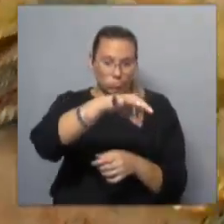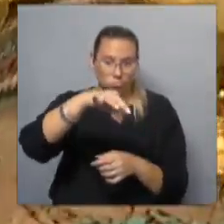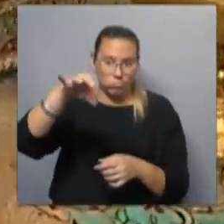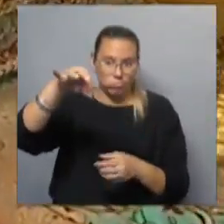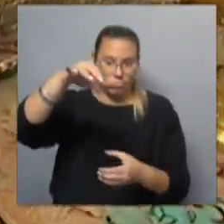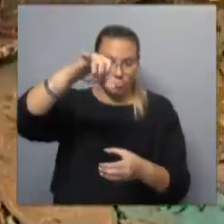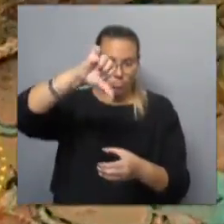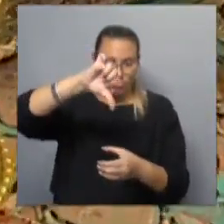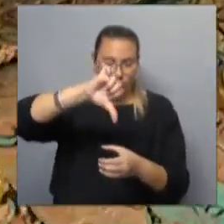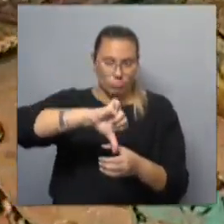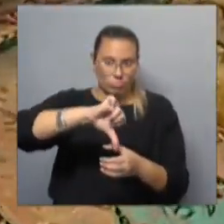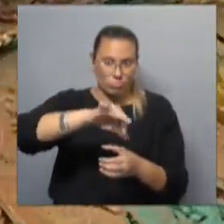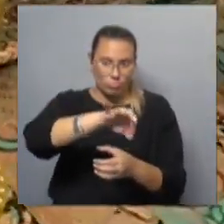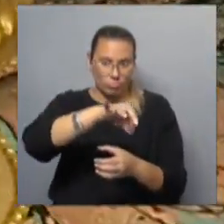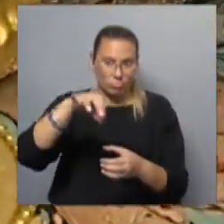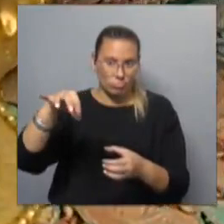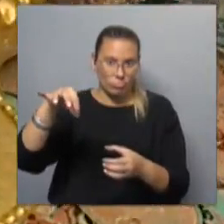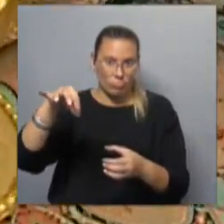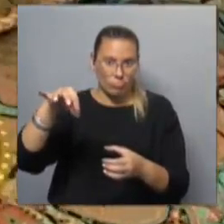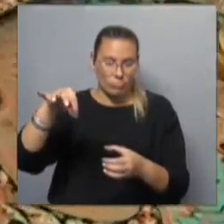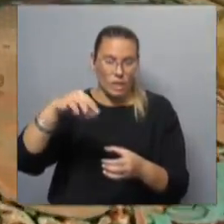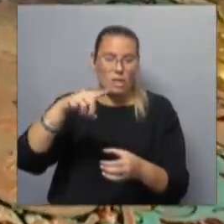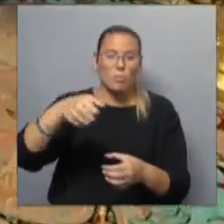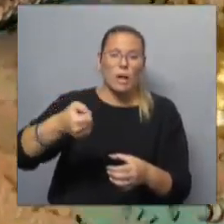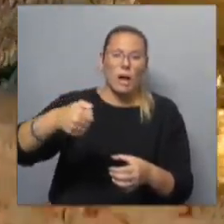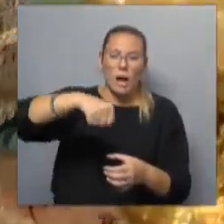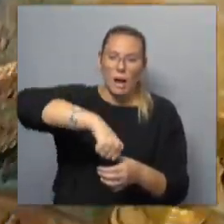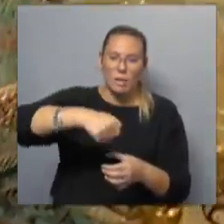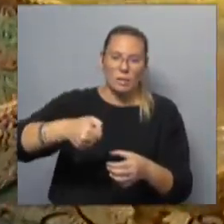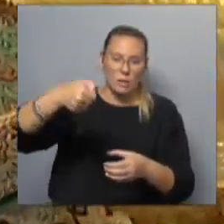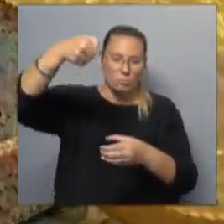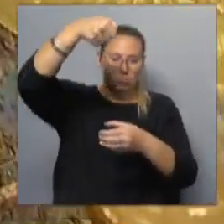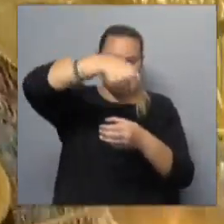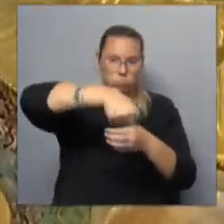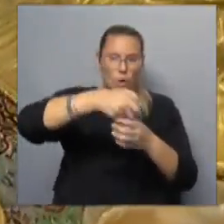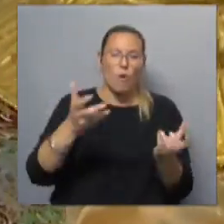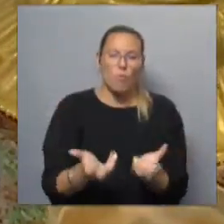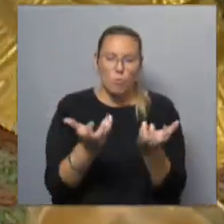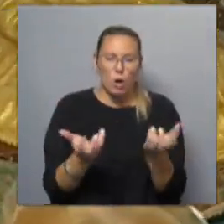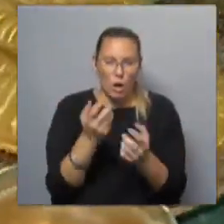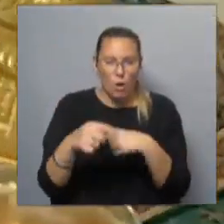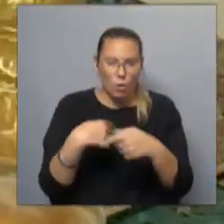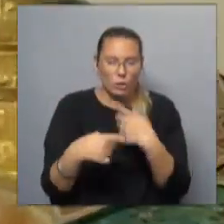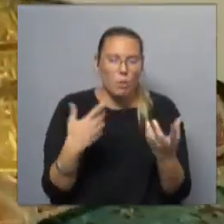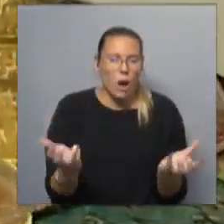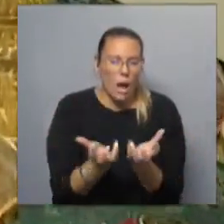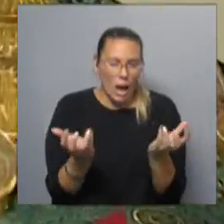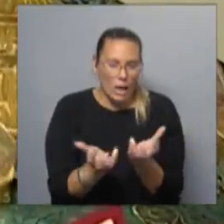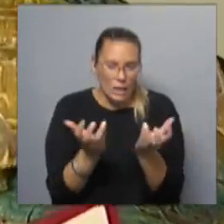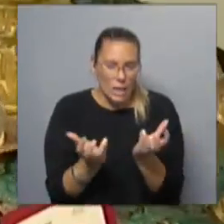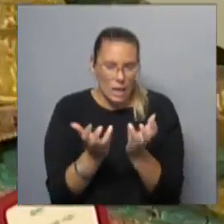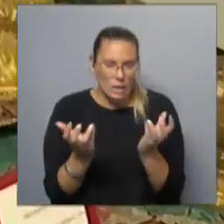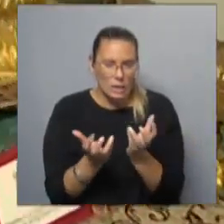el té, la calderita luego la podemos tener en el lugar donde salen los fuegos, para mantenerla caliente todo el tiempo que se